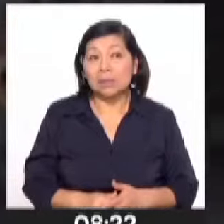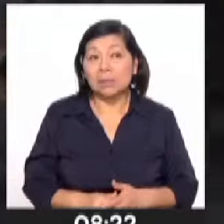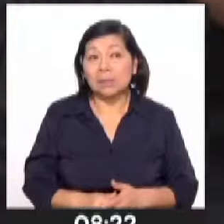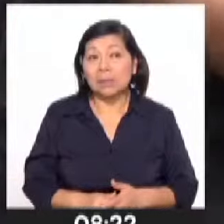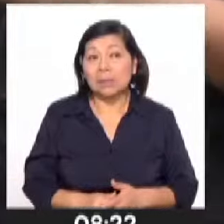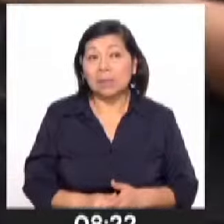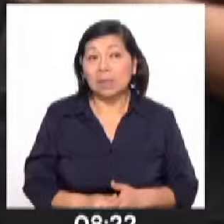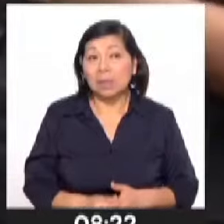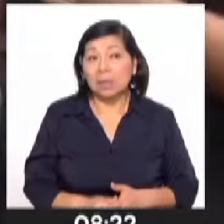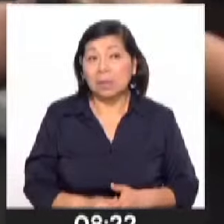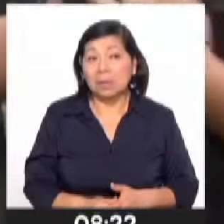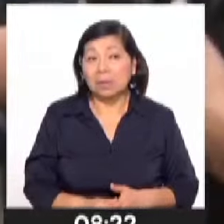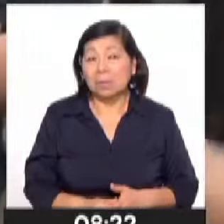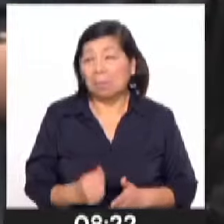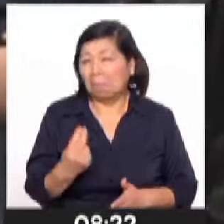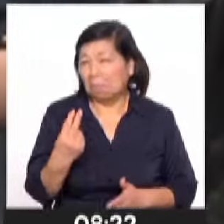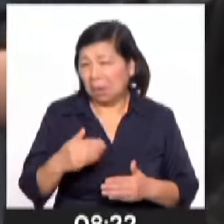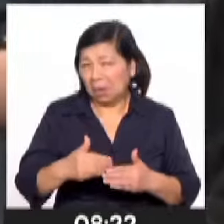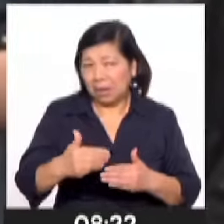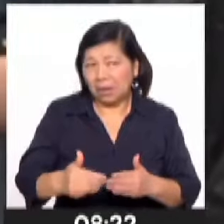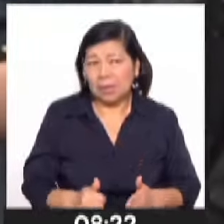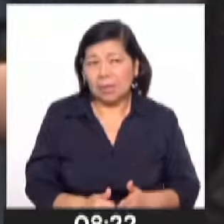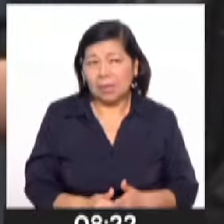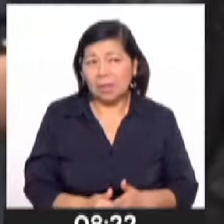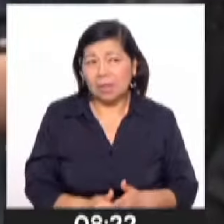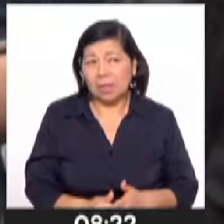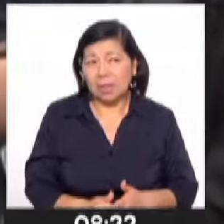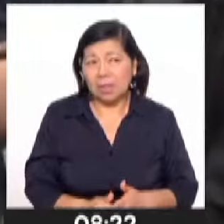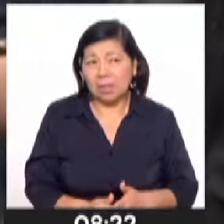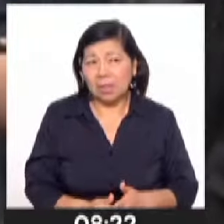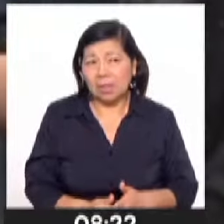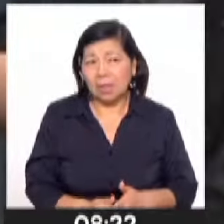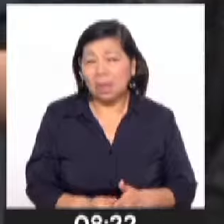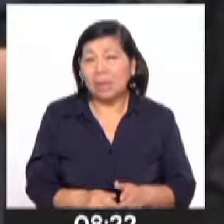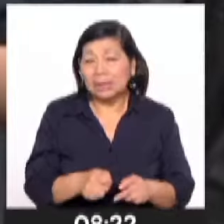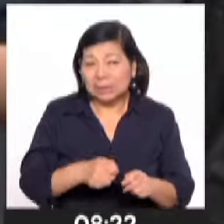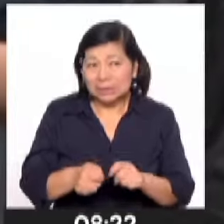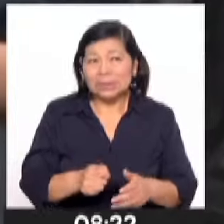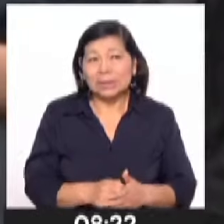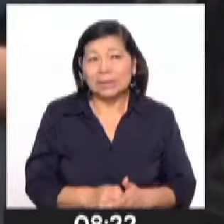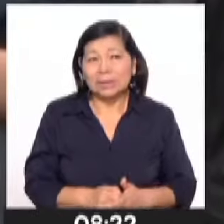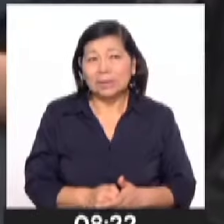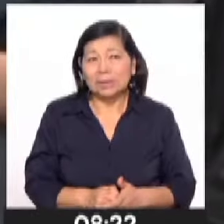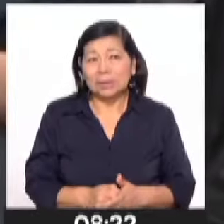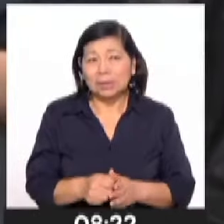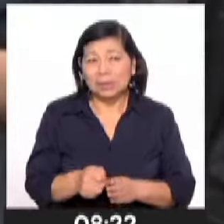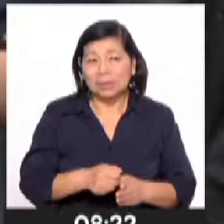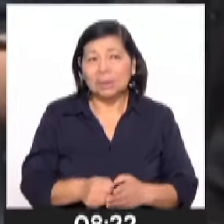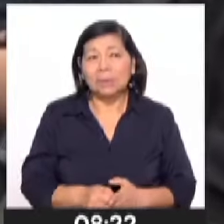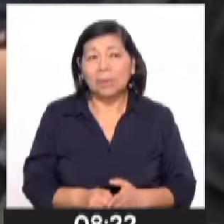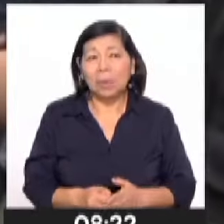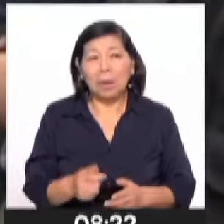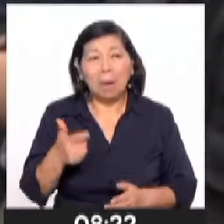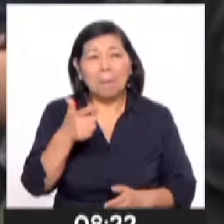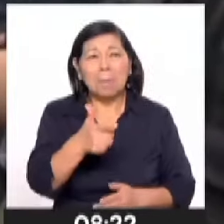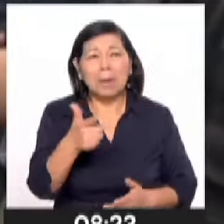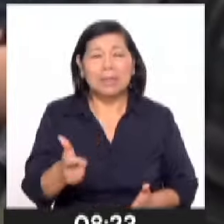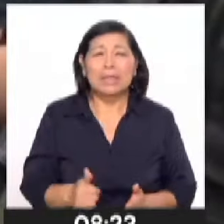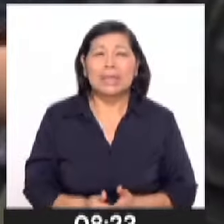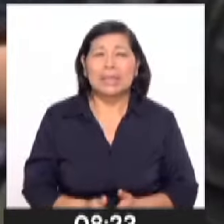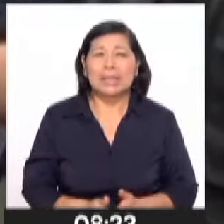Entonces, un lapso de será 20 metros y ahí se vuelve, ¿no? Ya se normaliza el arma y cuando comienza a disparar,